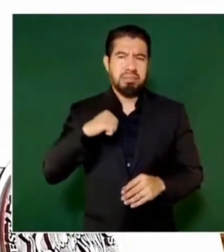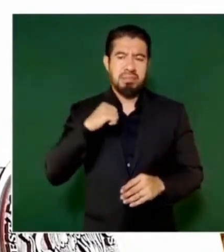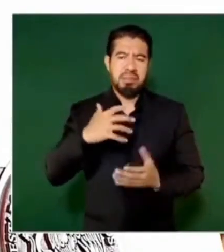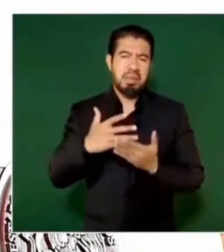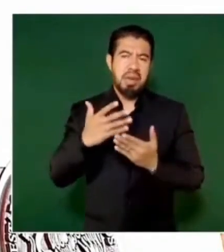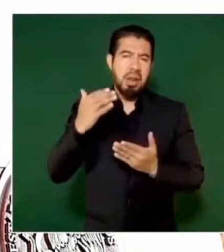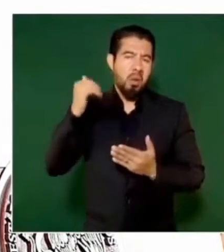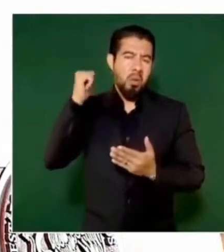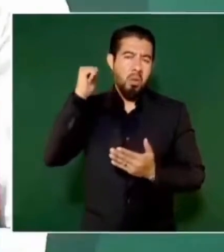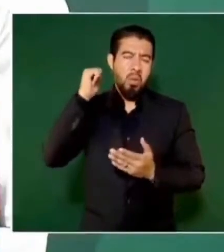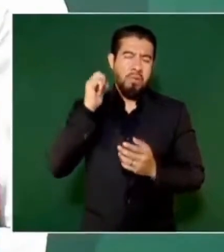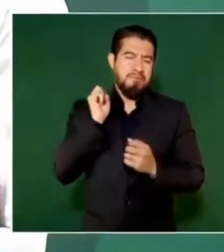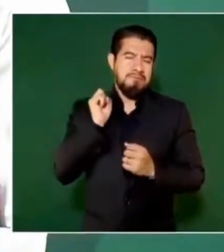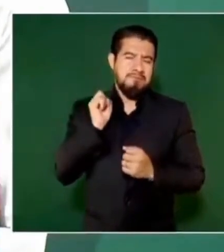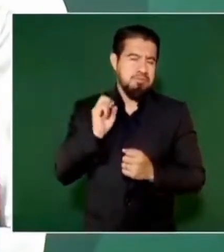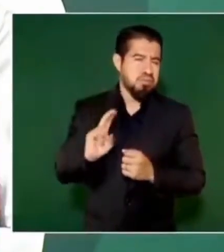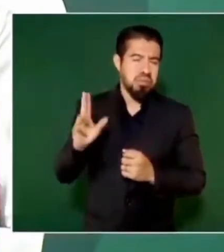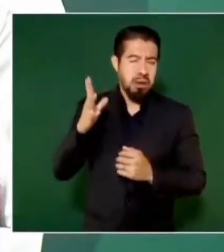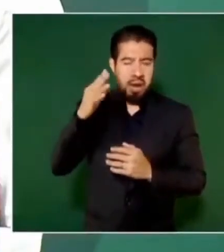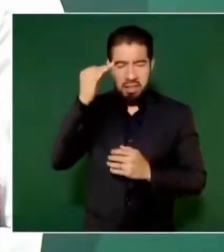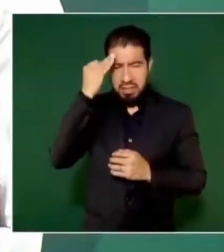Entonces se repite.